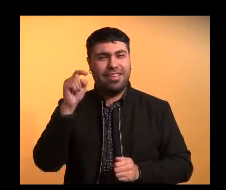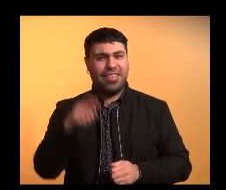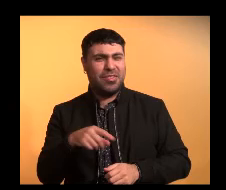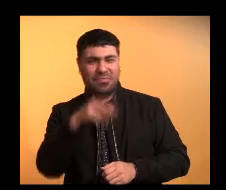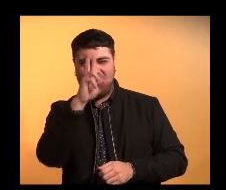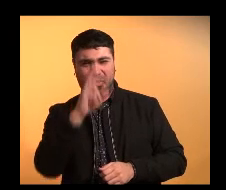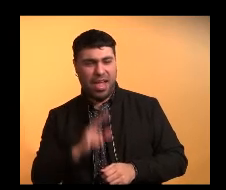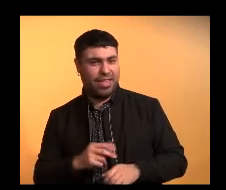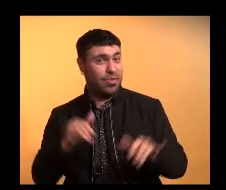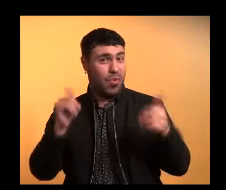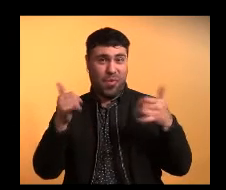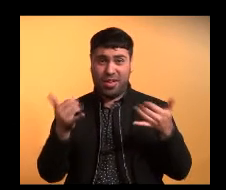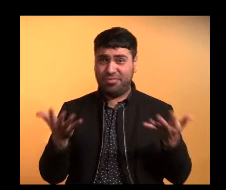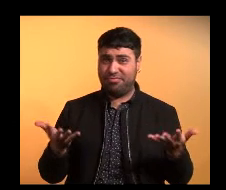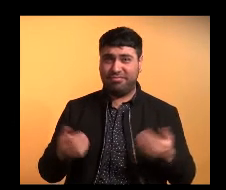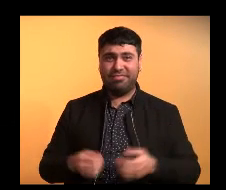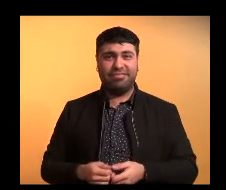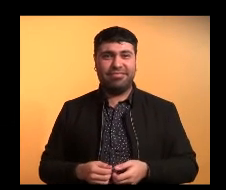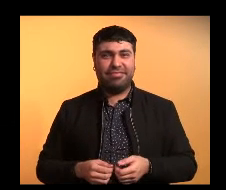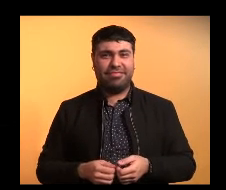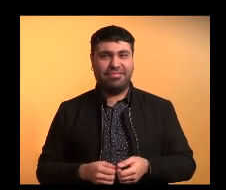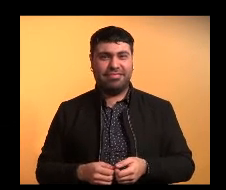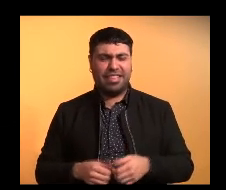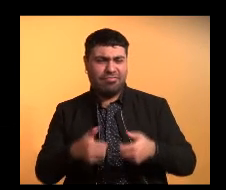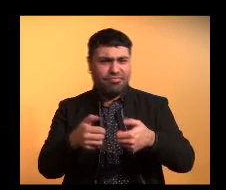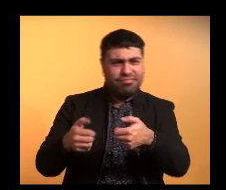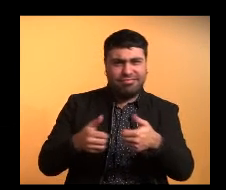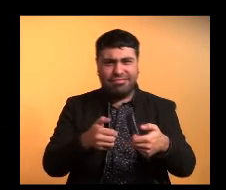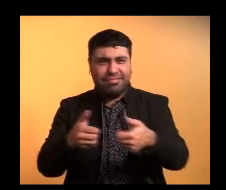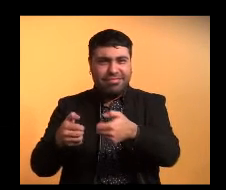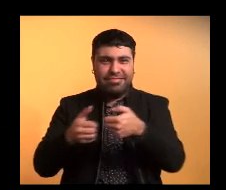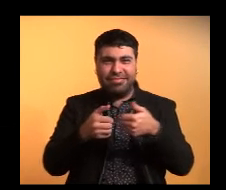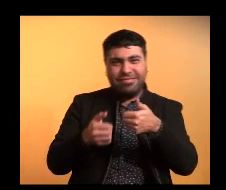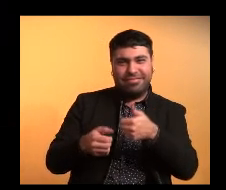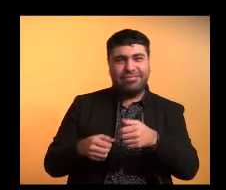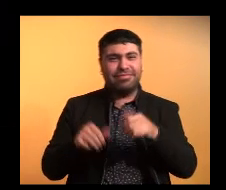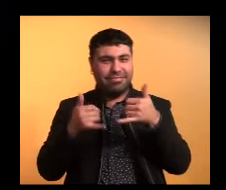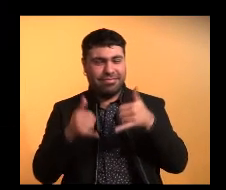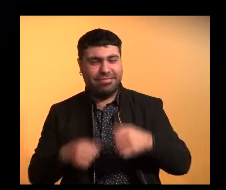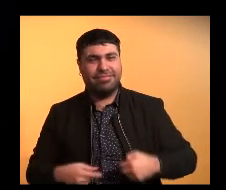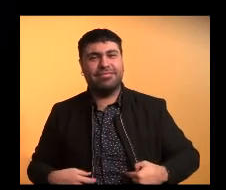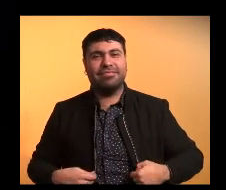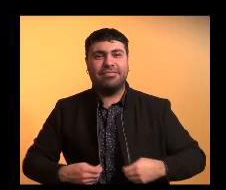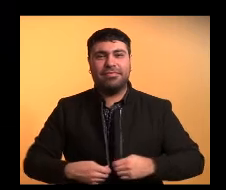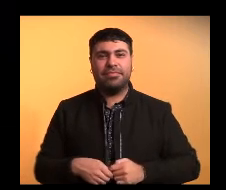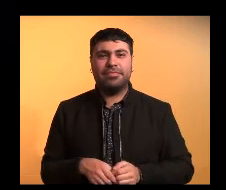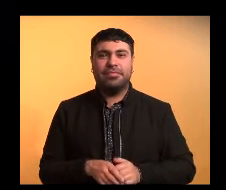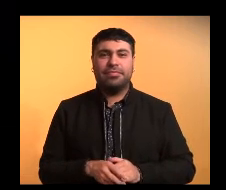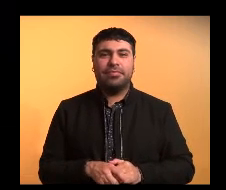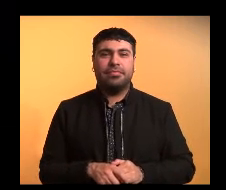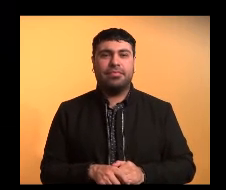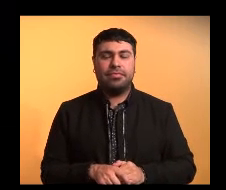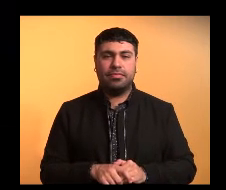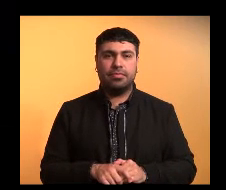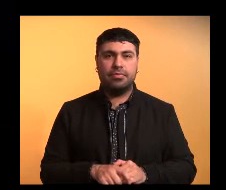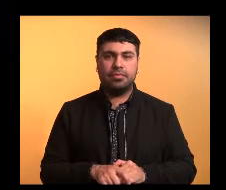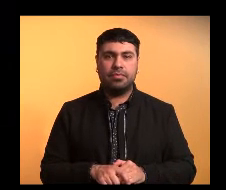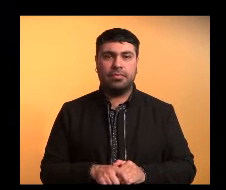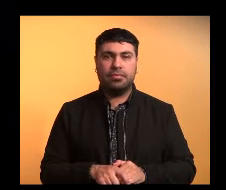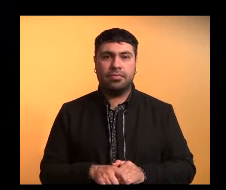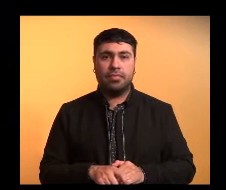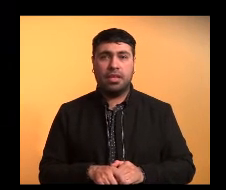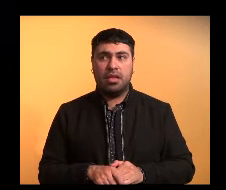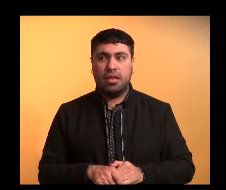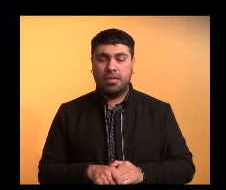juego de video, ¿ya? Como cuando uno va apuntando alguna cosa. En este caso vamos con una especie de colador grande,